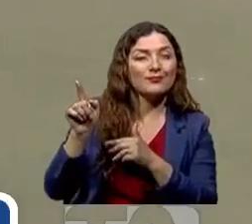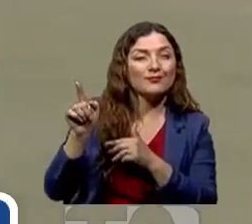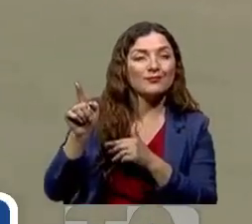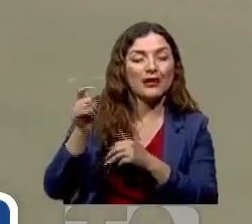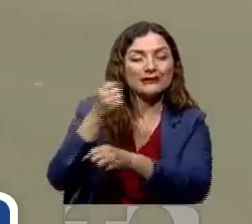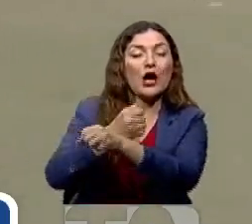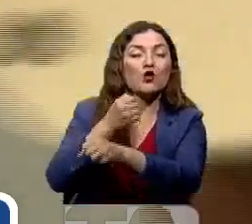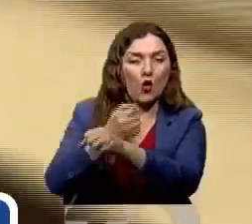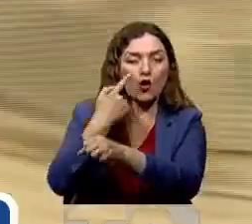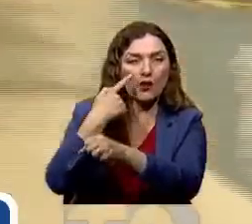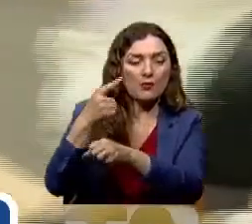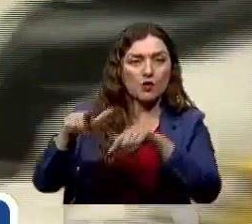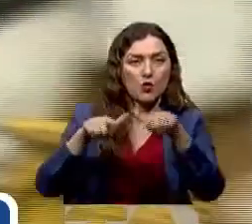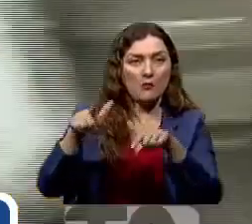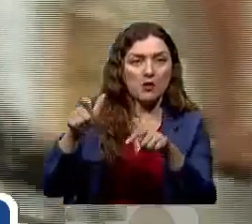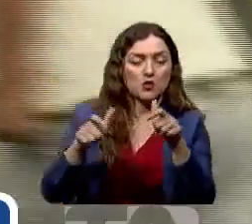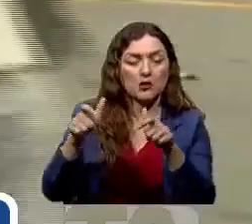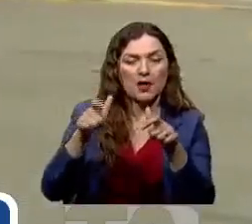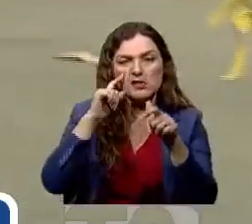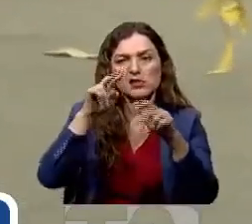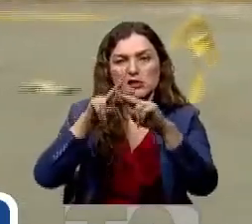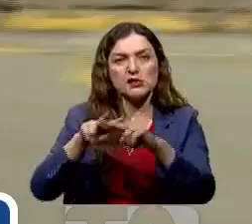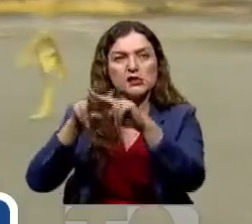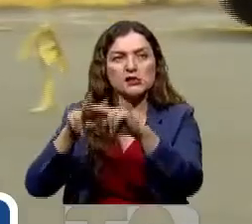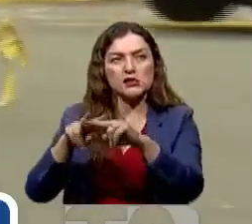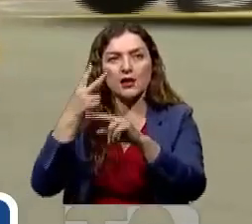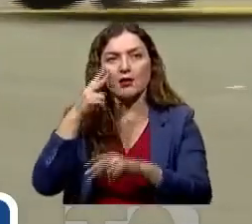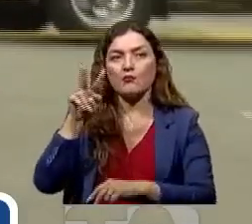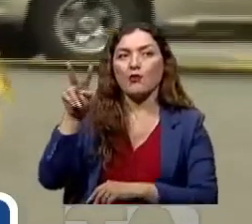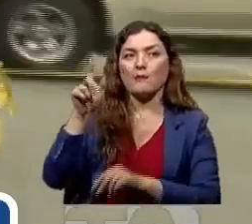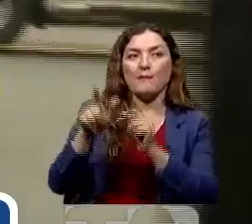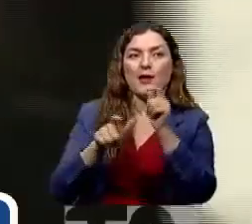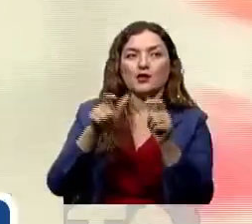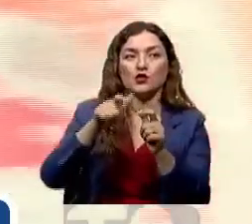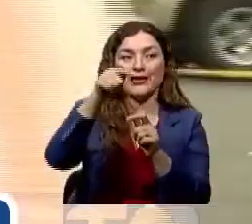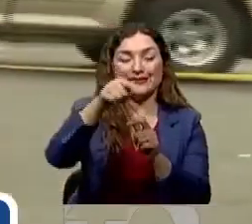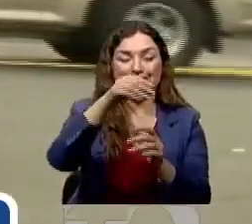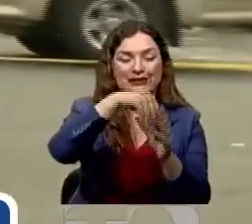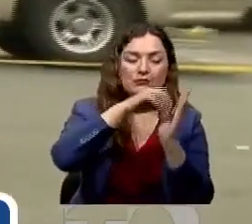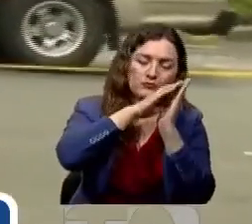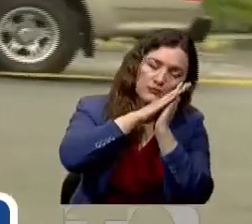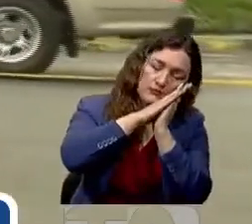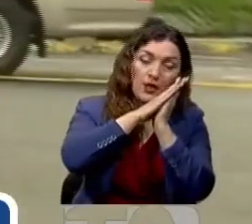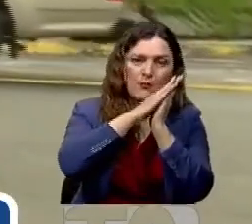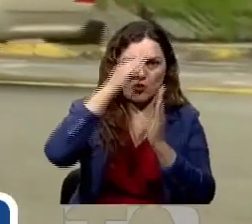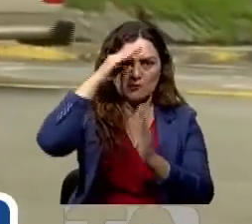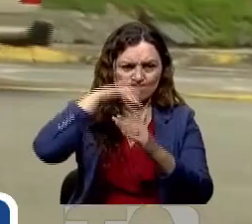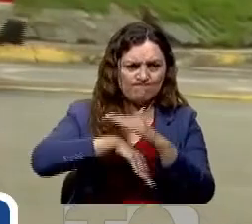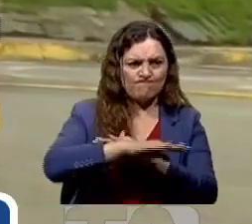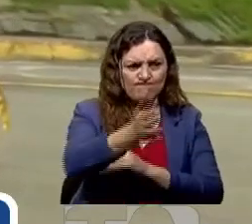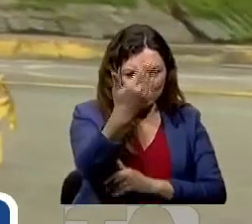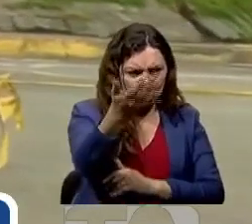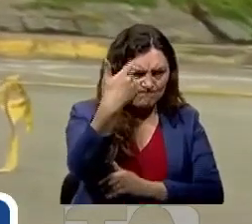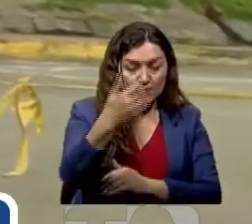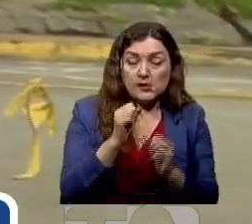de San Roque, justamente como tema matorral. Ahí estamos viendo todas estas personas que han sacado a esta hora de la mañana. Mi señor, muy buenos días. Mayor, cuéntenos un